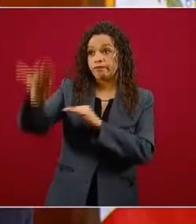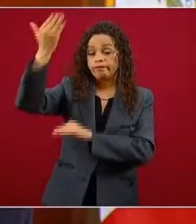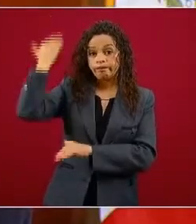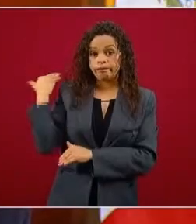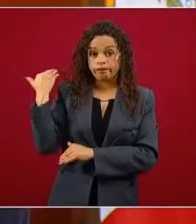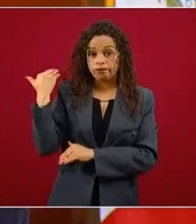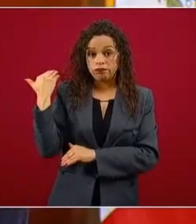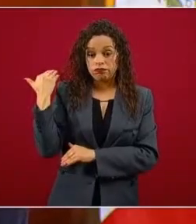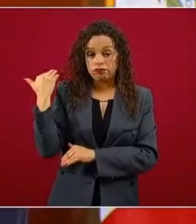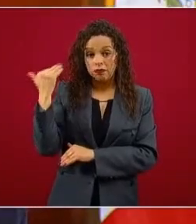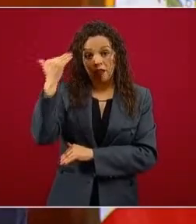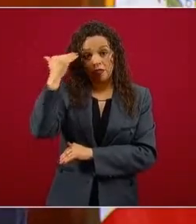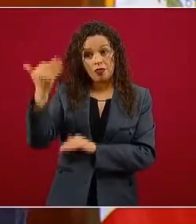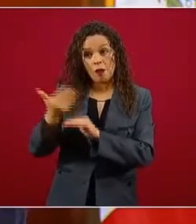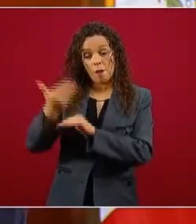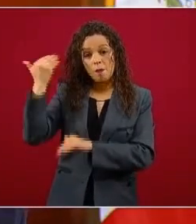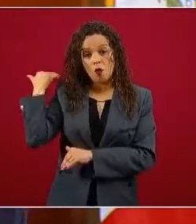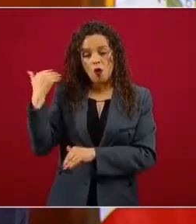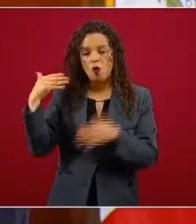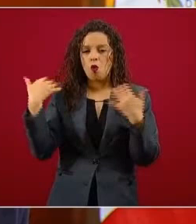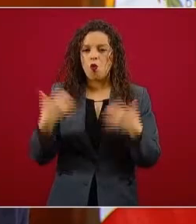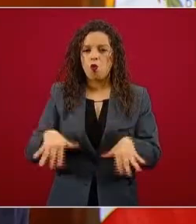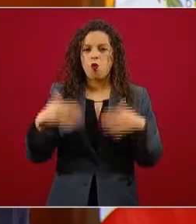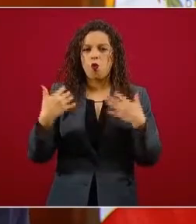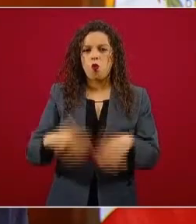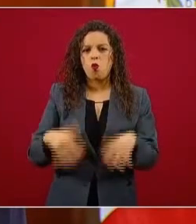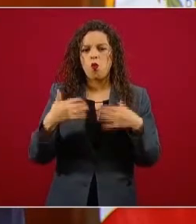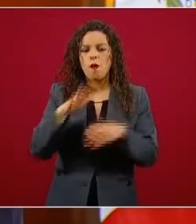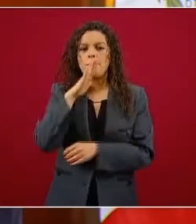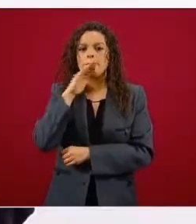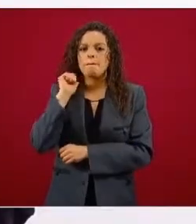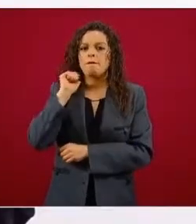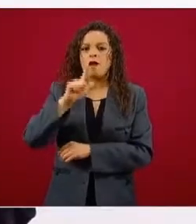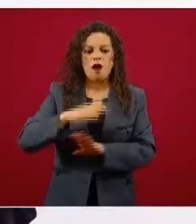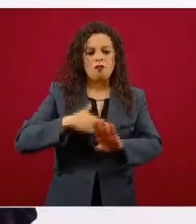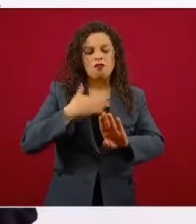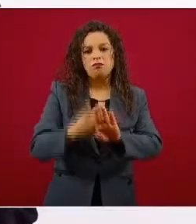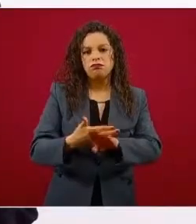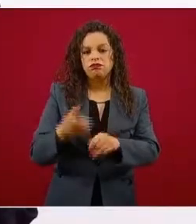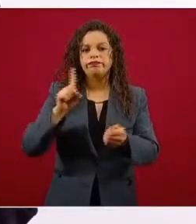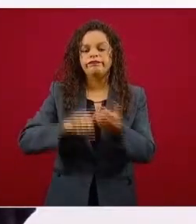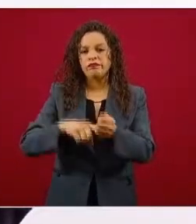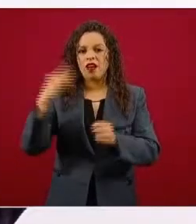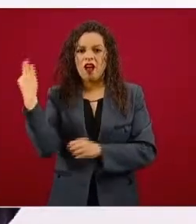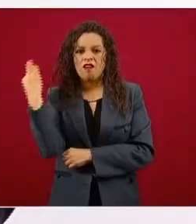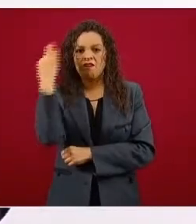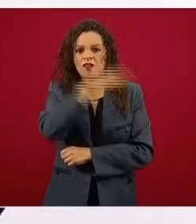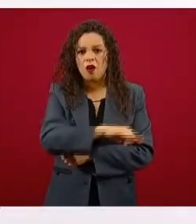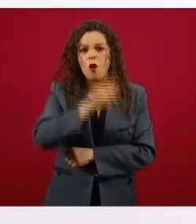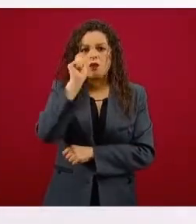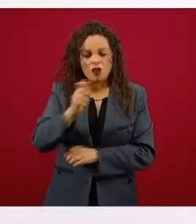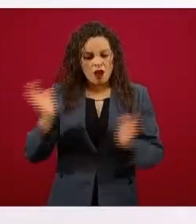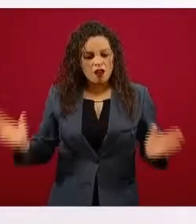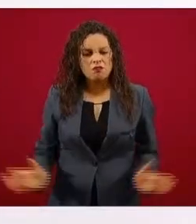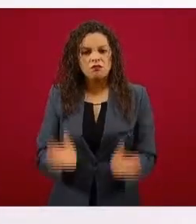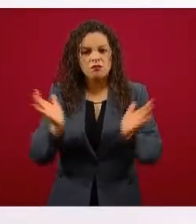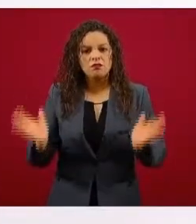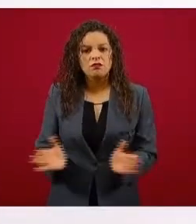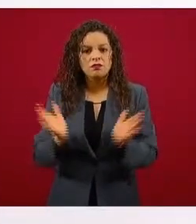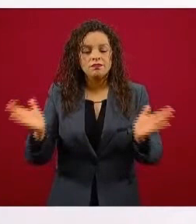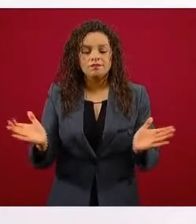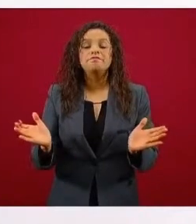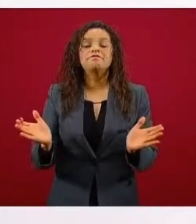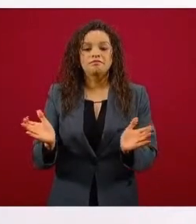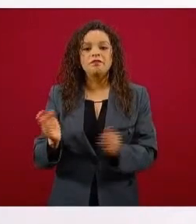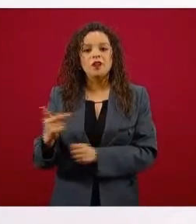las prácticas del fraude impulsadas desde la cúspide de los poderes